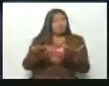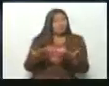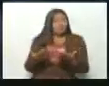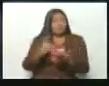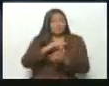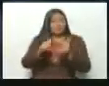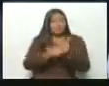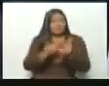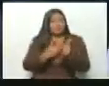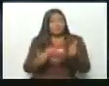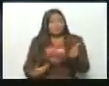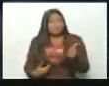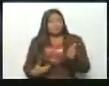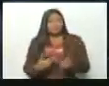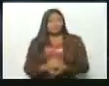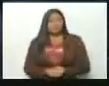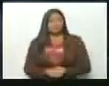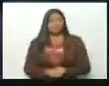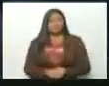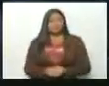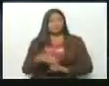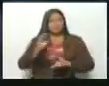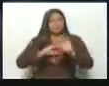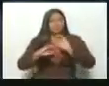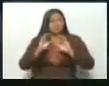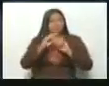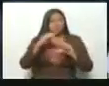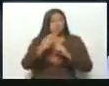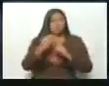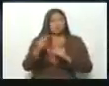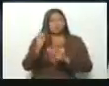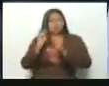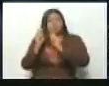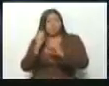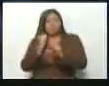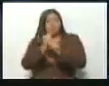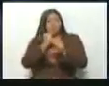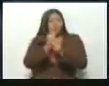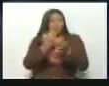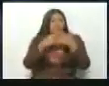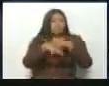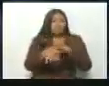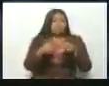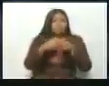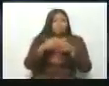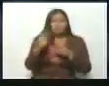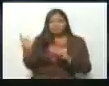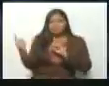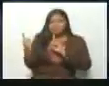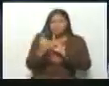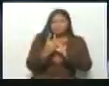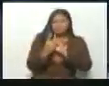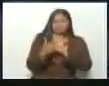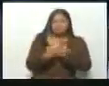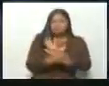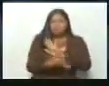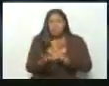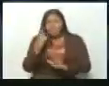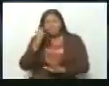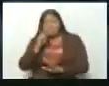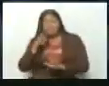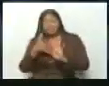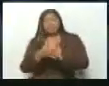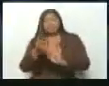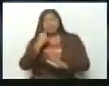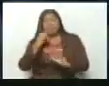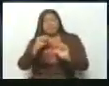el vicepresidente sectorial de Comunicación, Cultura y Turismo, trabajar en el acercamiento. Ahora, fíjense, yo